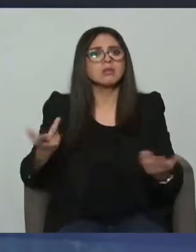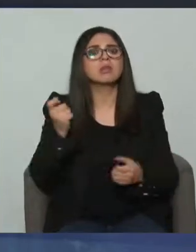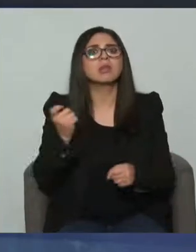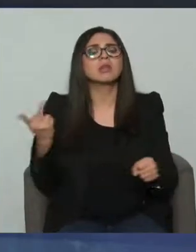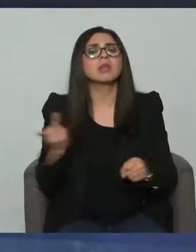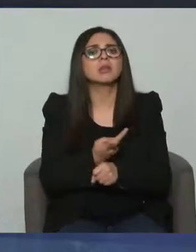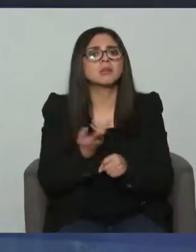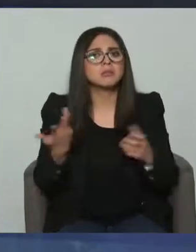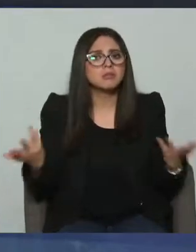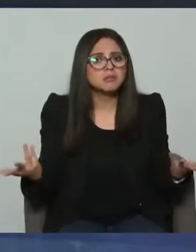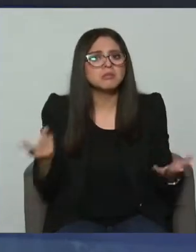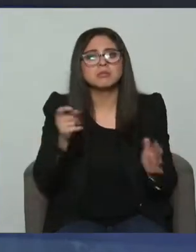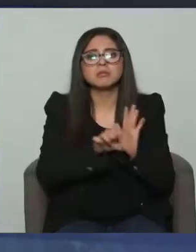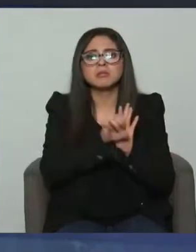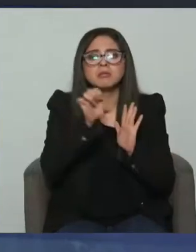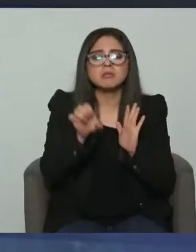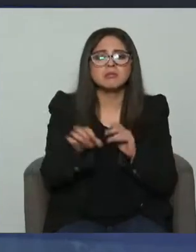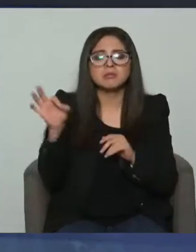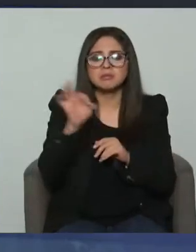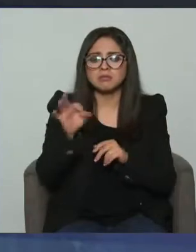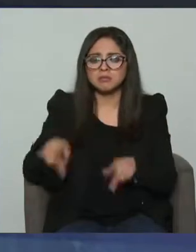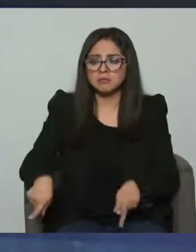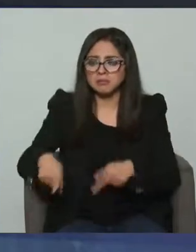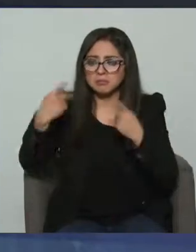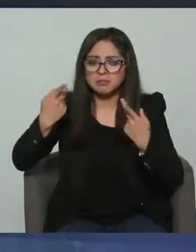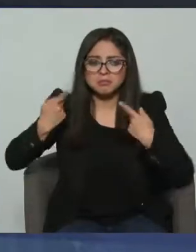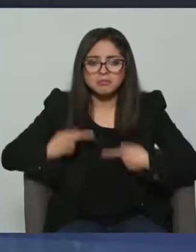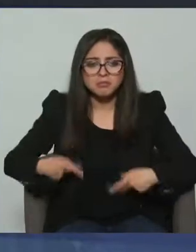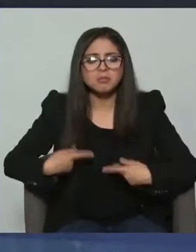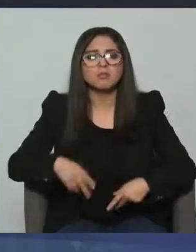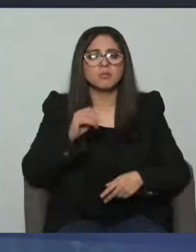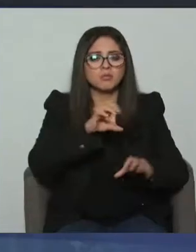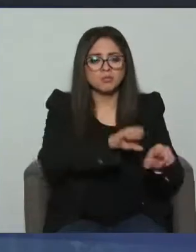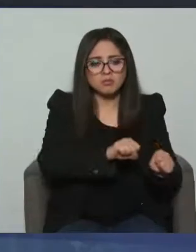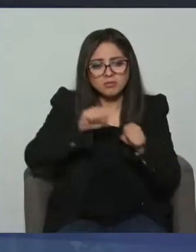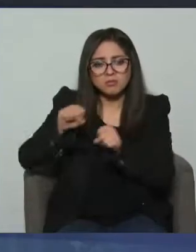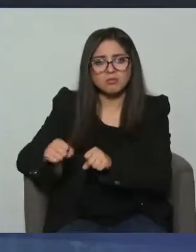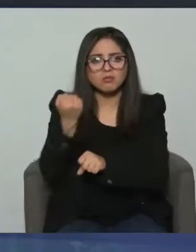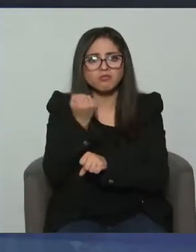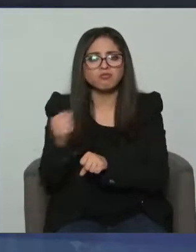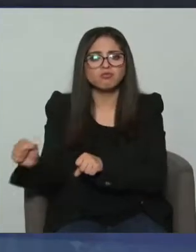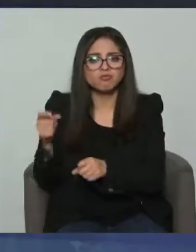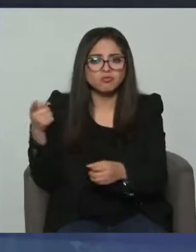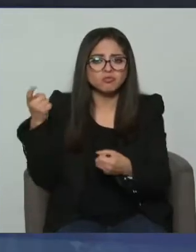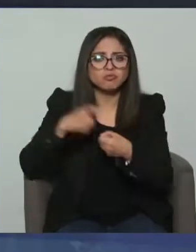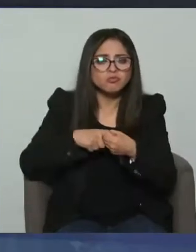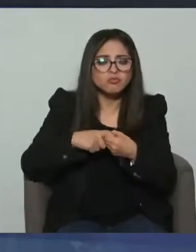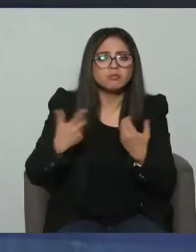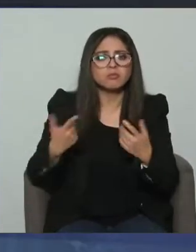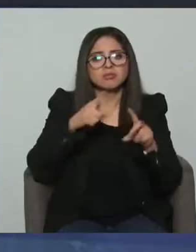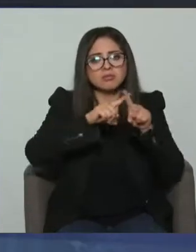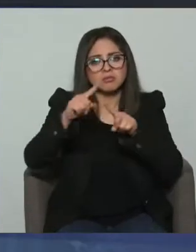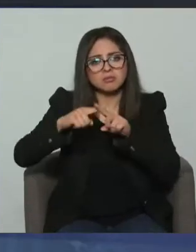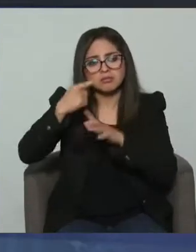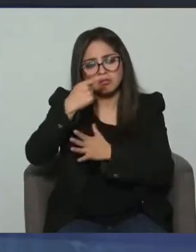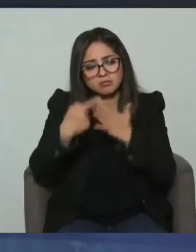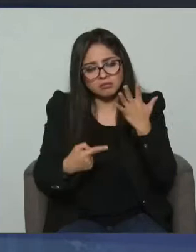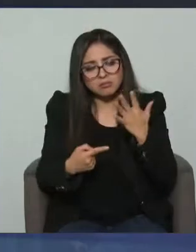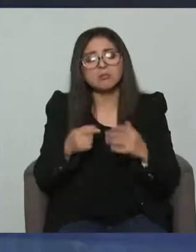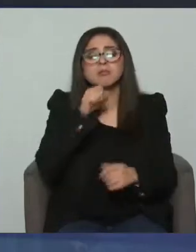que puede ser desde tráfico de personas, puede ser reclutamiento forzado, o sea, hay como muchas cuestiones. También sabemos que de 3 a 4